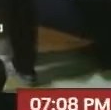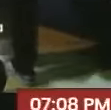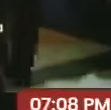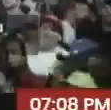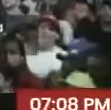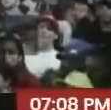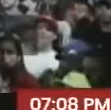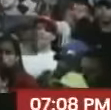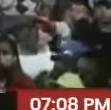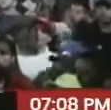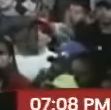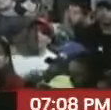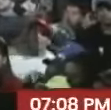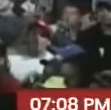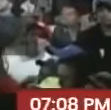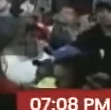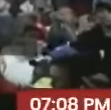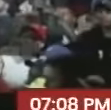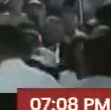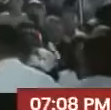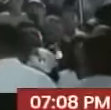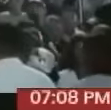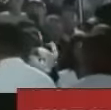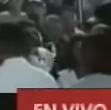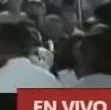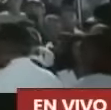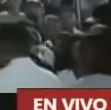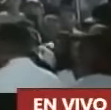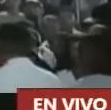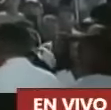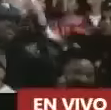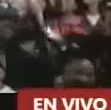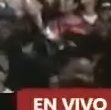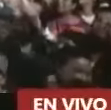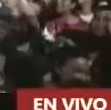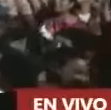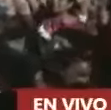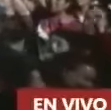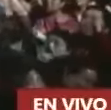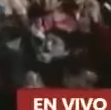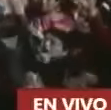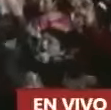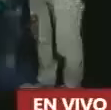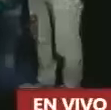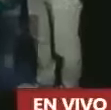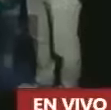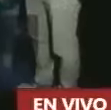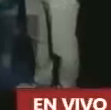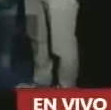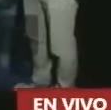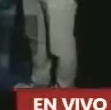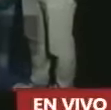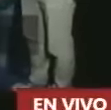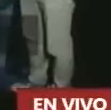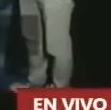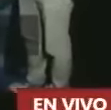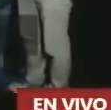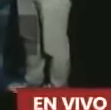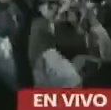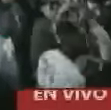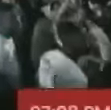el pueblo de Venezuela, sin discriminación, sin partidismo. ¡Que viva la victoria del pueblo